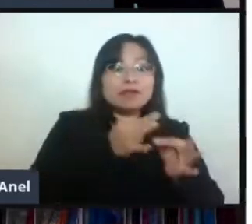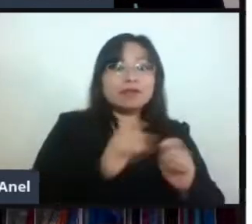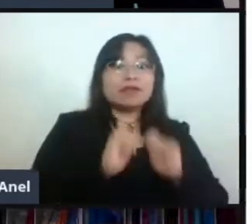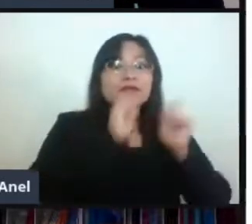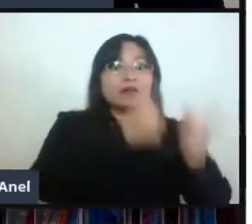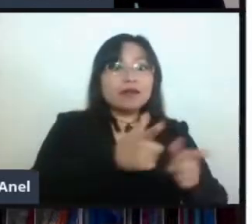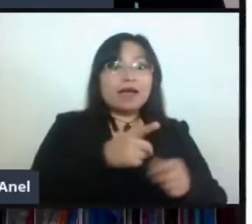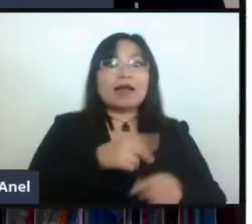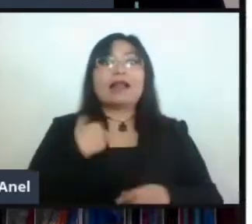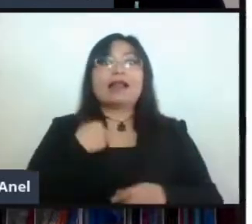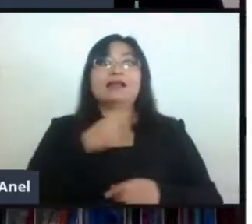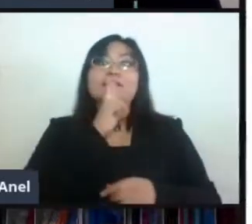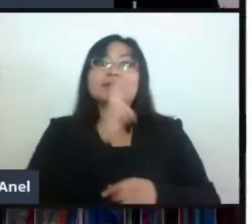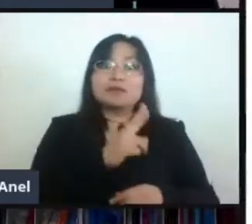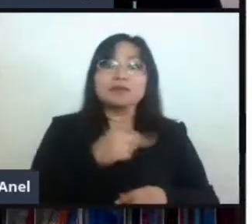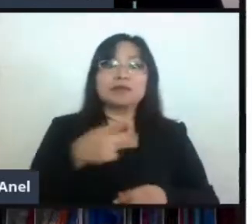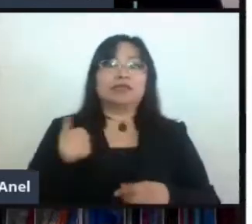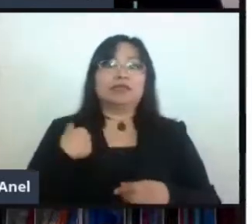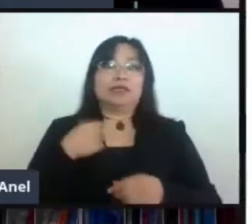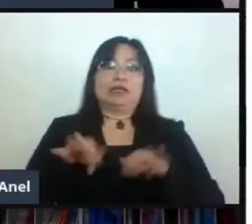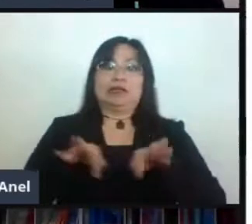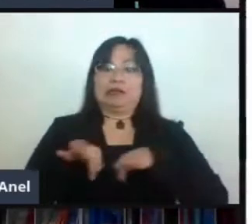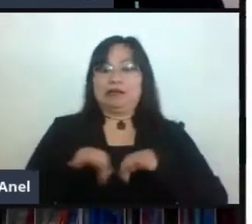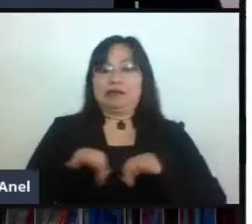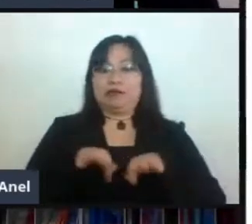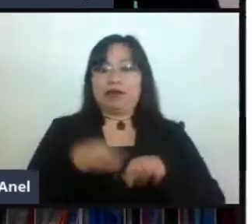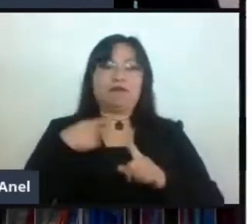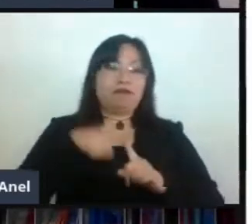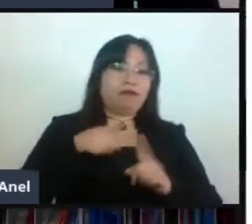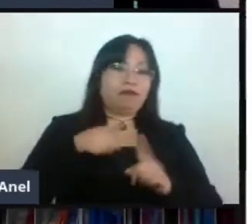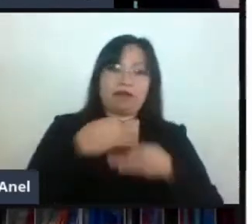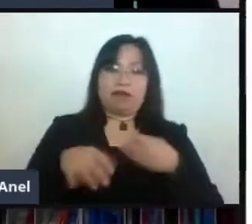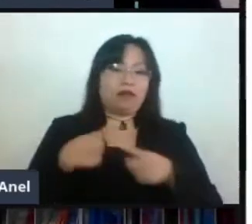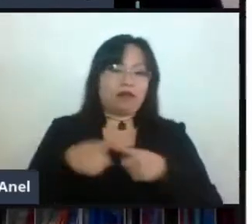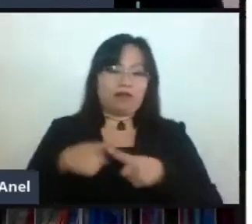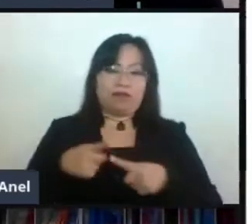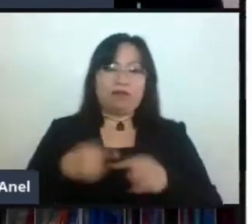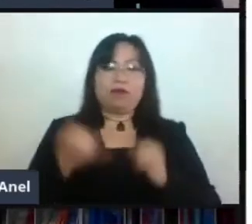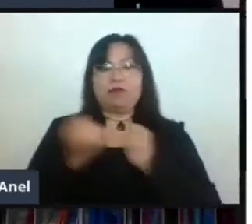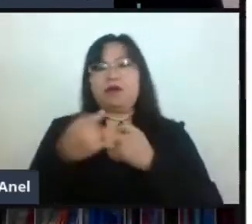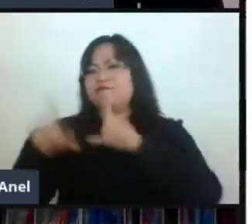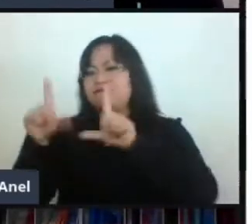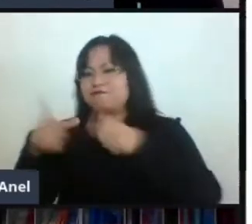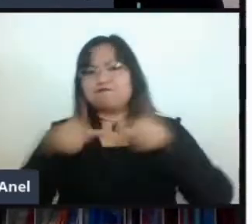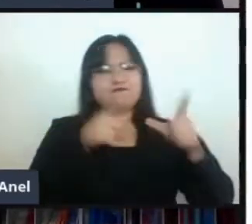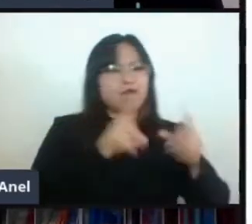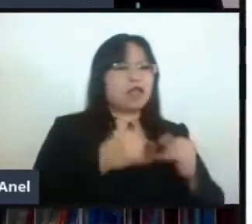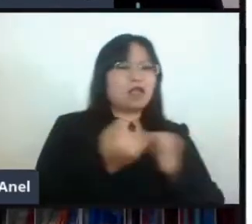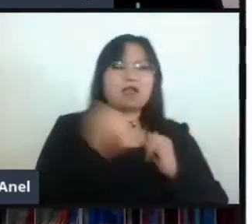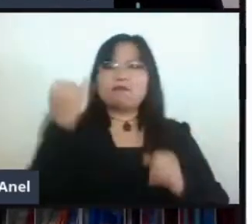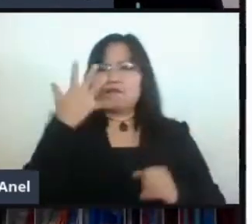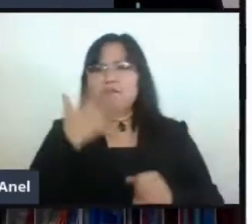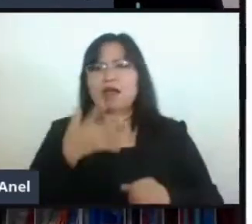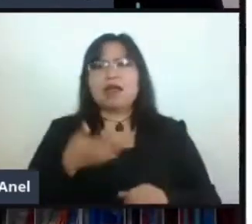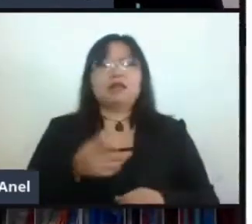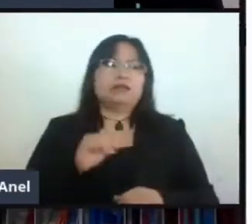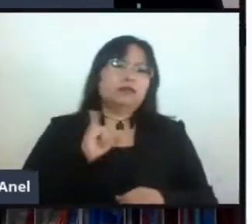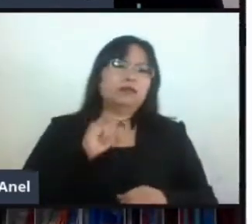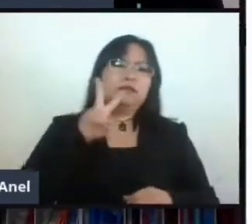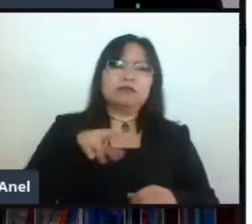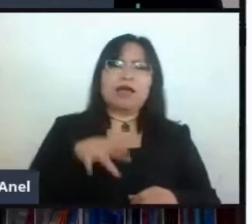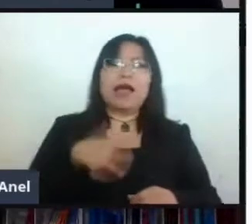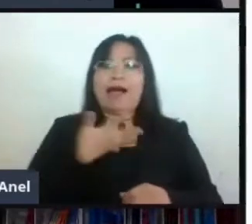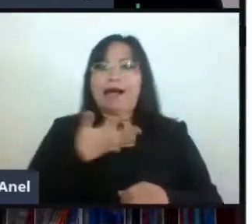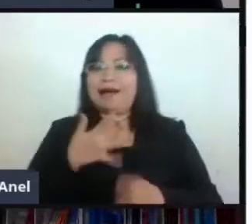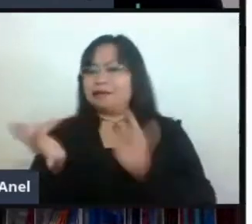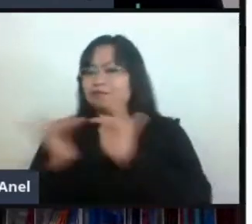pueden analizar un video con el profesor, algunas diapositivas, algunas situaciones, pero hay una interacción grupal. Cuando